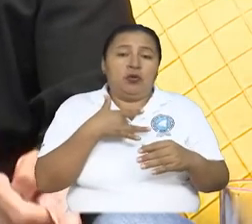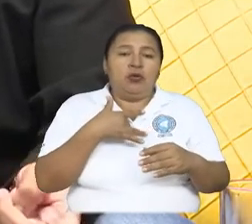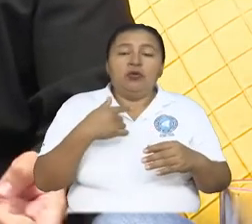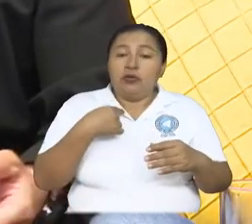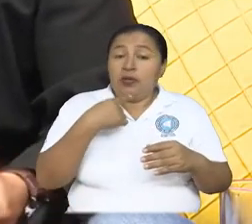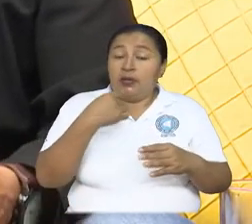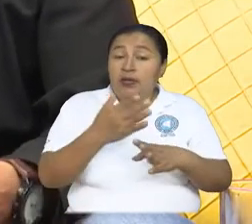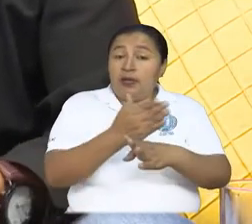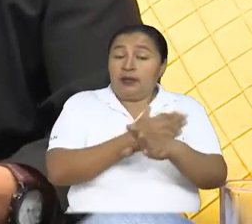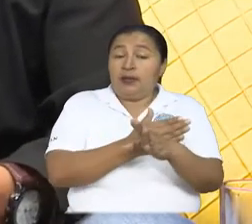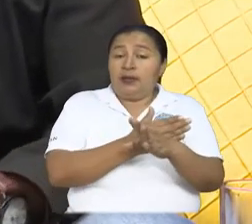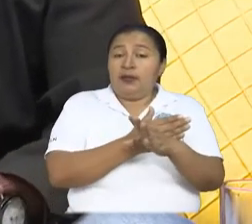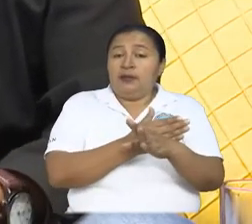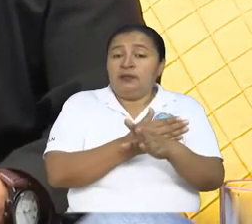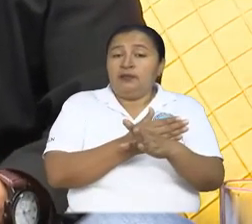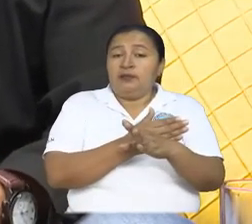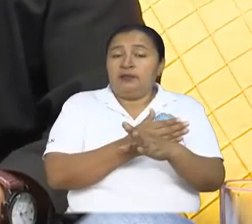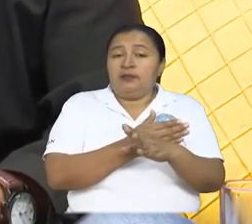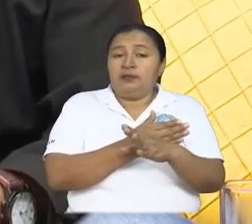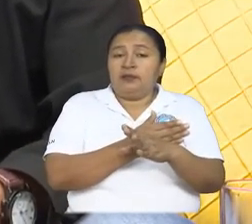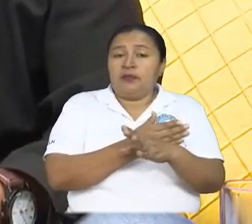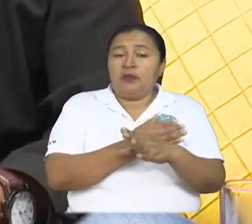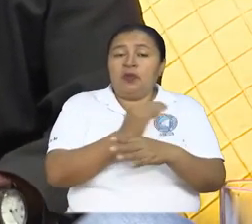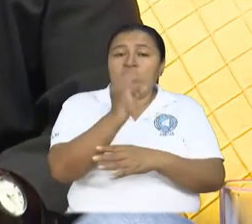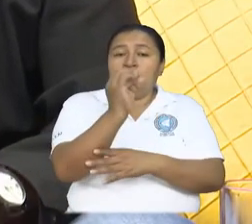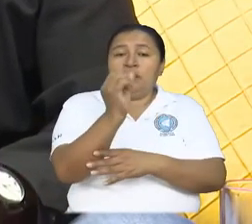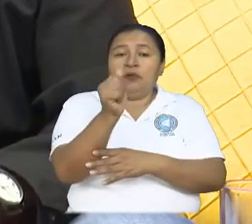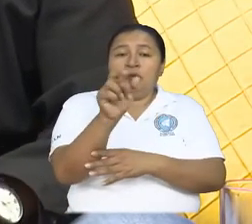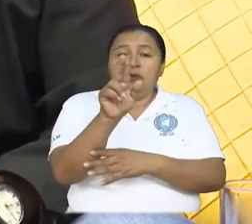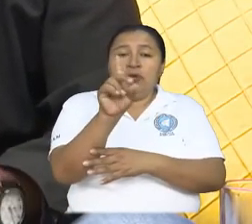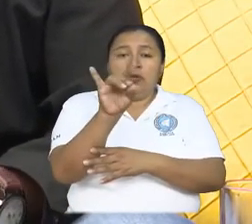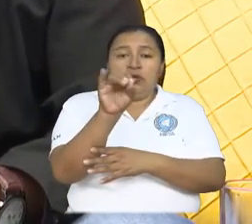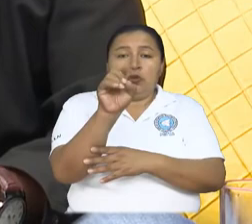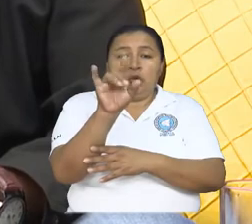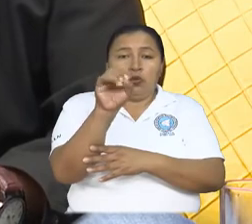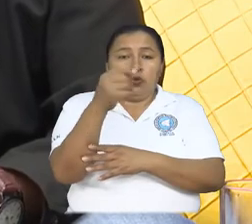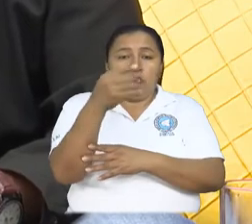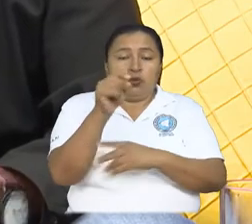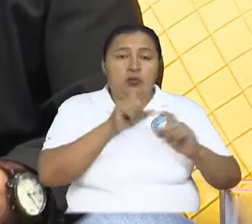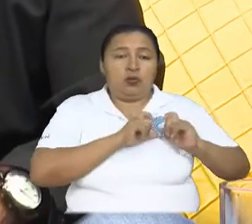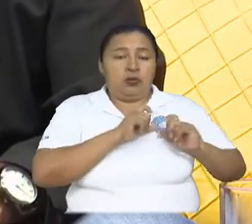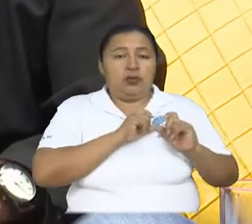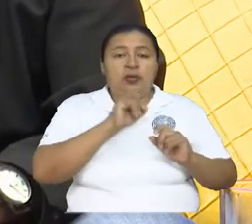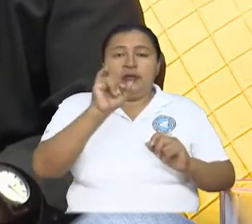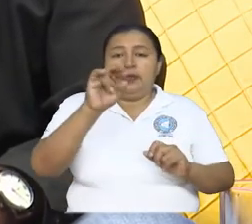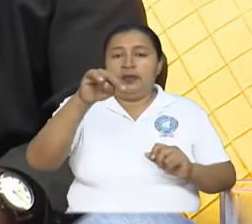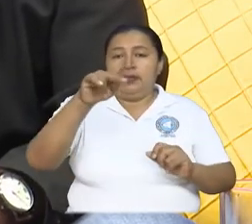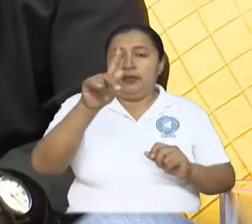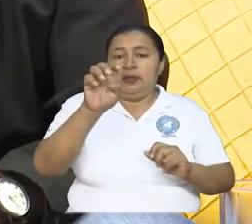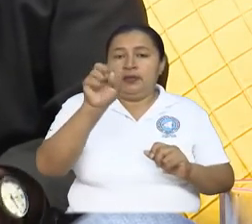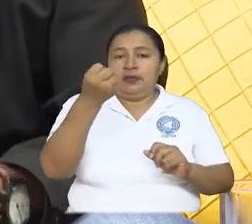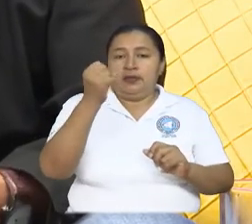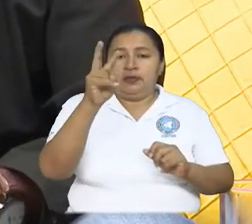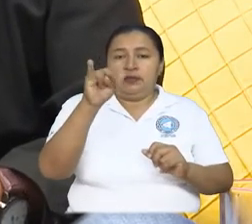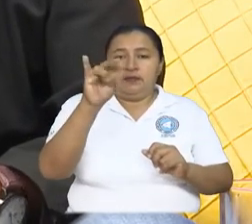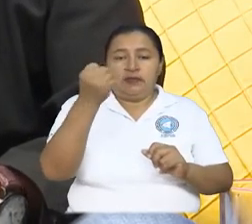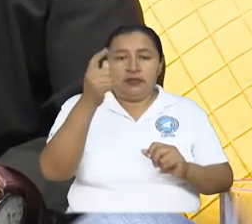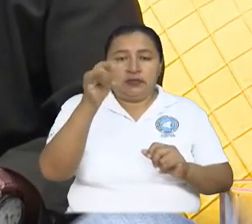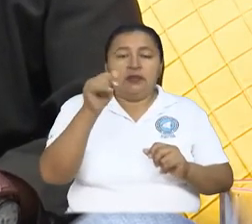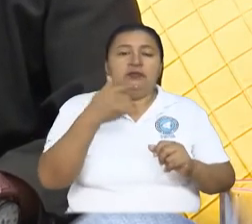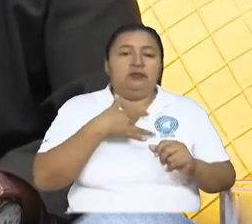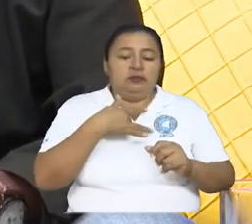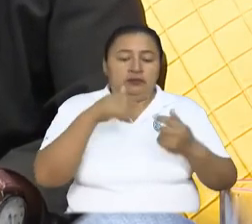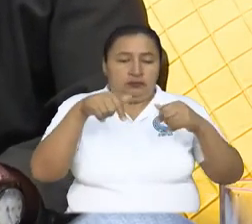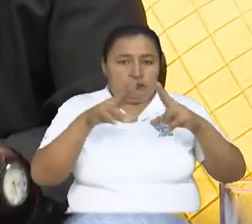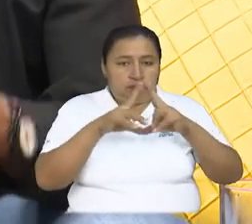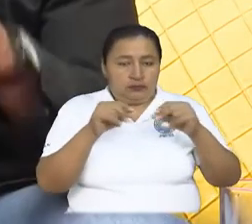mencionaba anteriormente los cardiólogos intervencionistas o intensivistas verdad que son necesarios en el